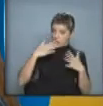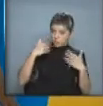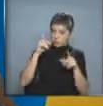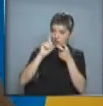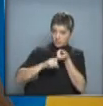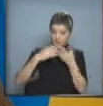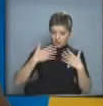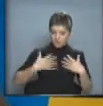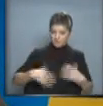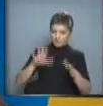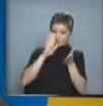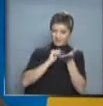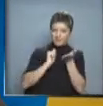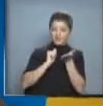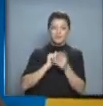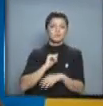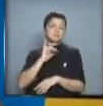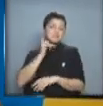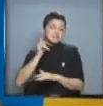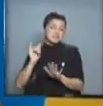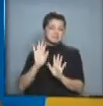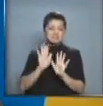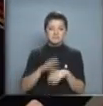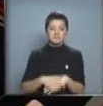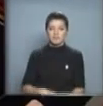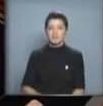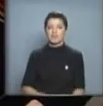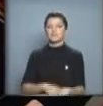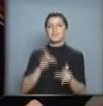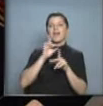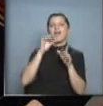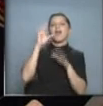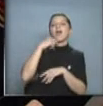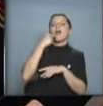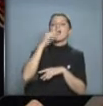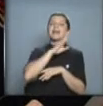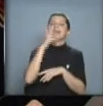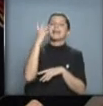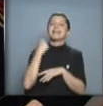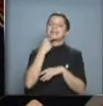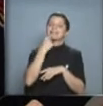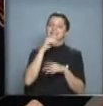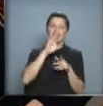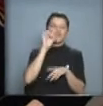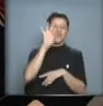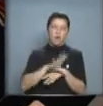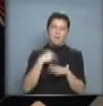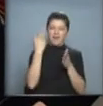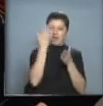sé. Más allá de si estemos de acuerdo o no y que cada uno elija, no es solamente un papel, tiene que ver con ciertos derechos que uno